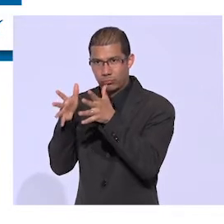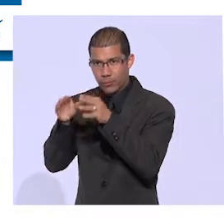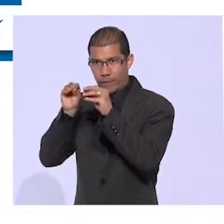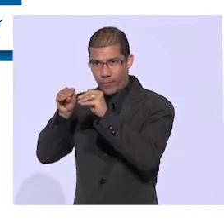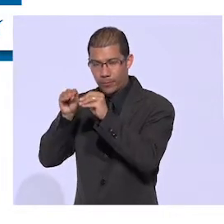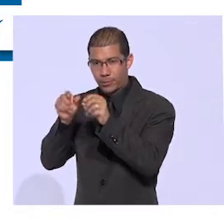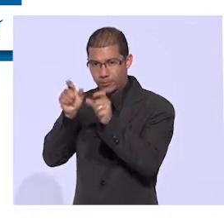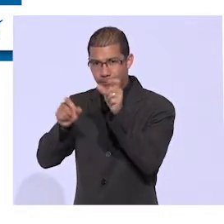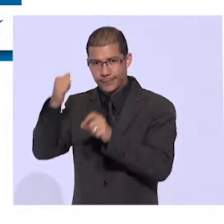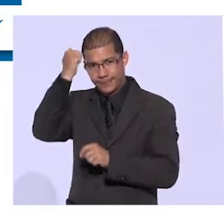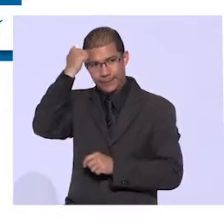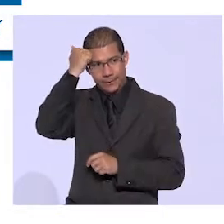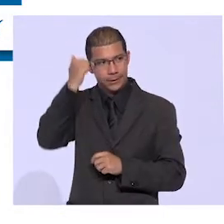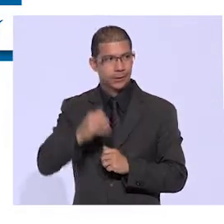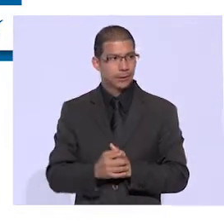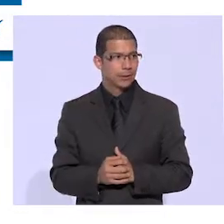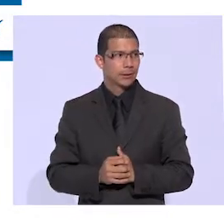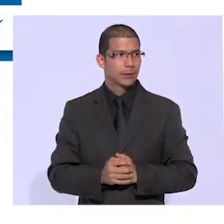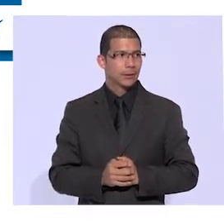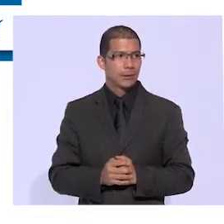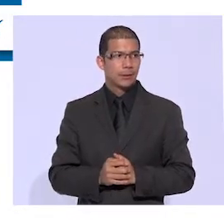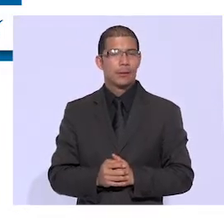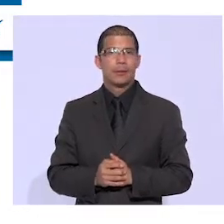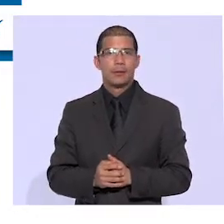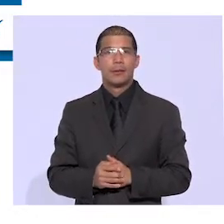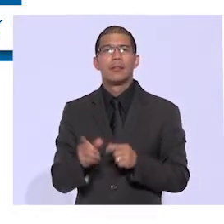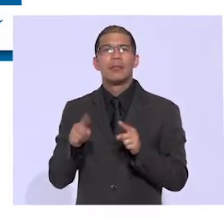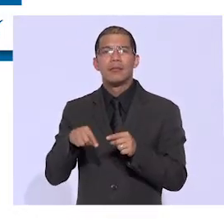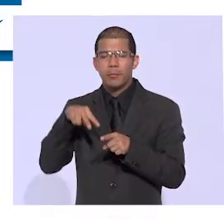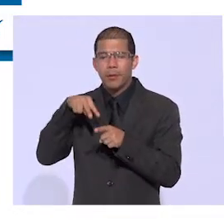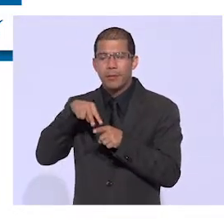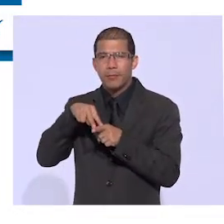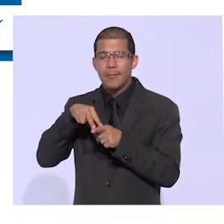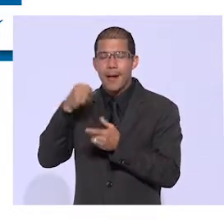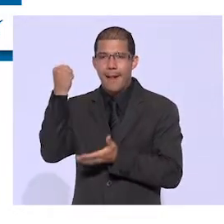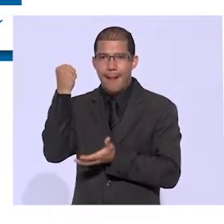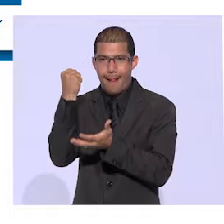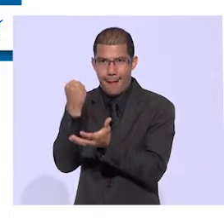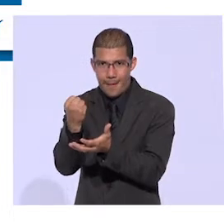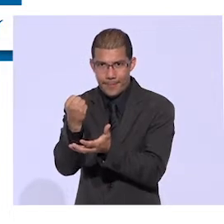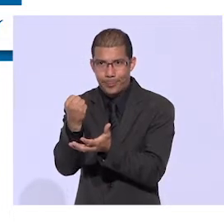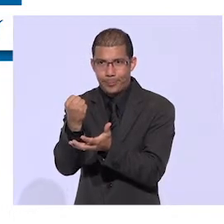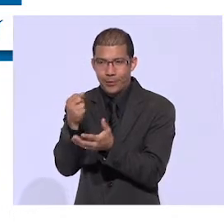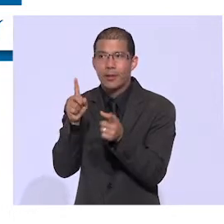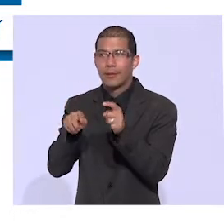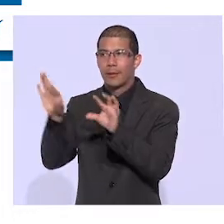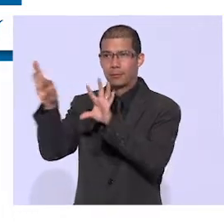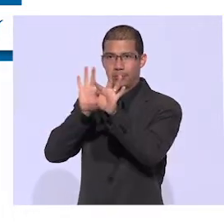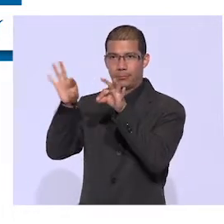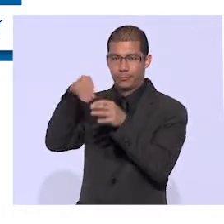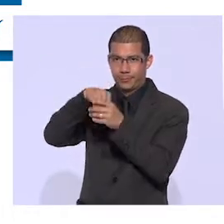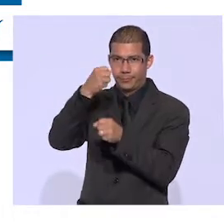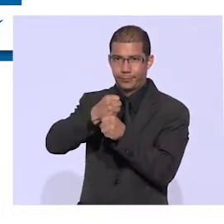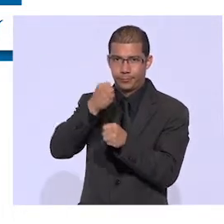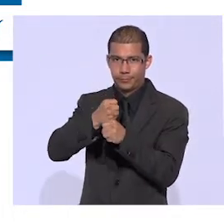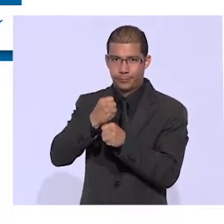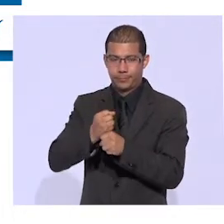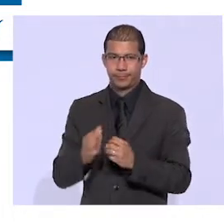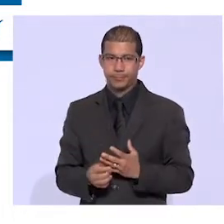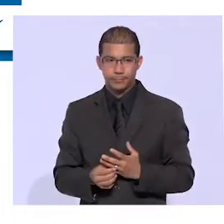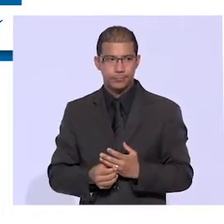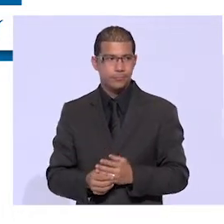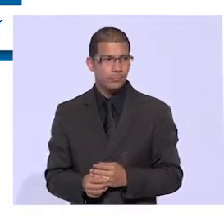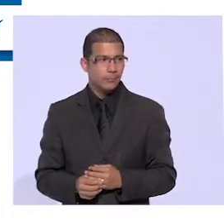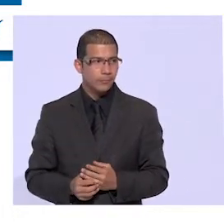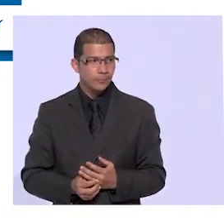docentes. Además, hablaremos de la falta de recursos, tanto materiales como personales. La cuestión es la siguiente,